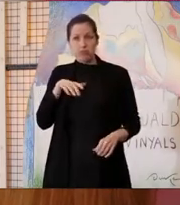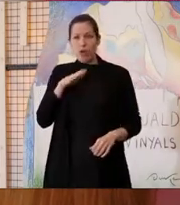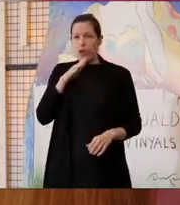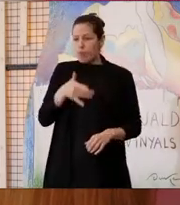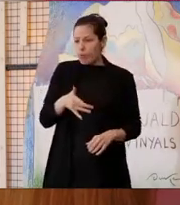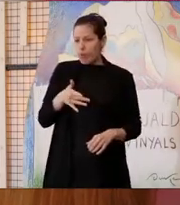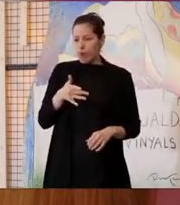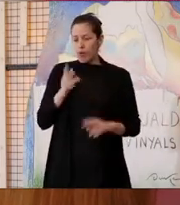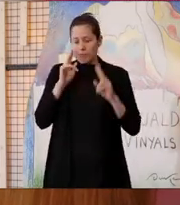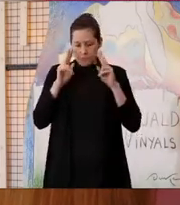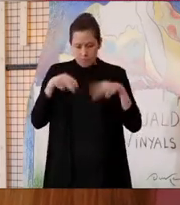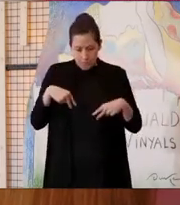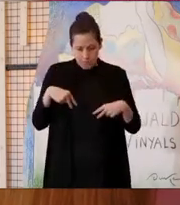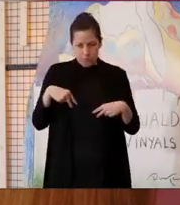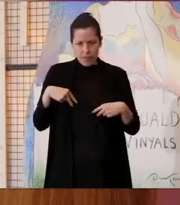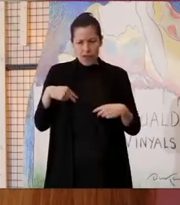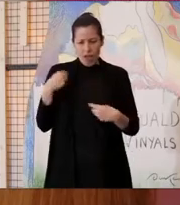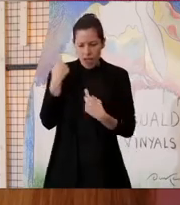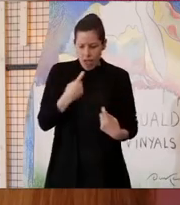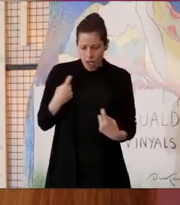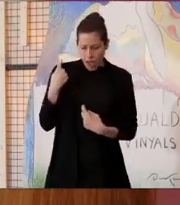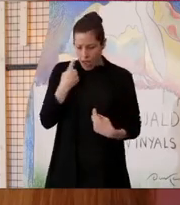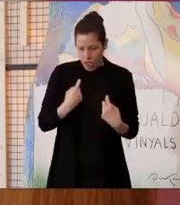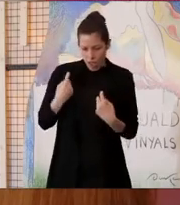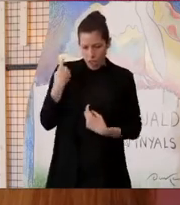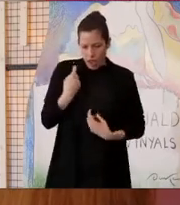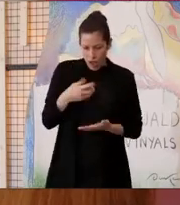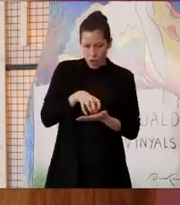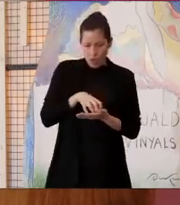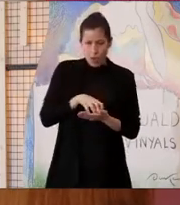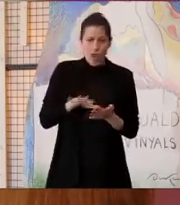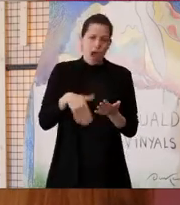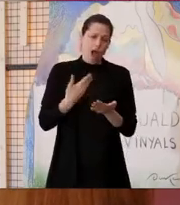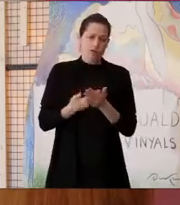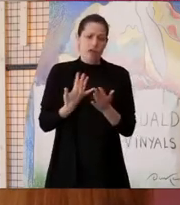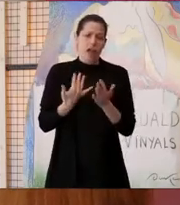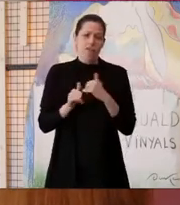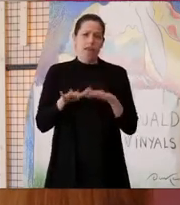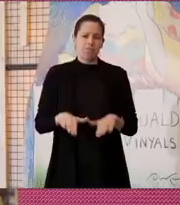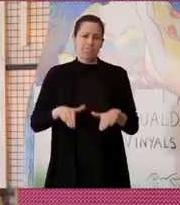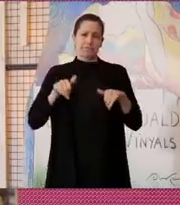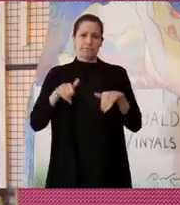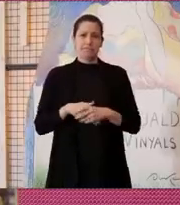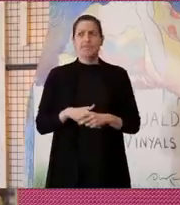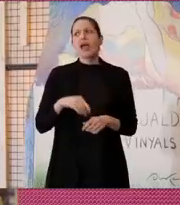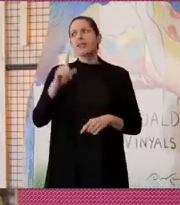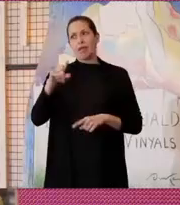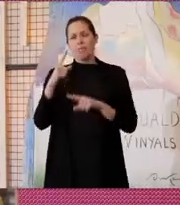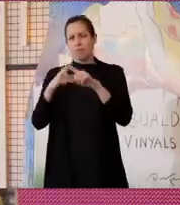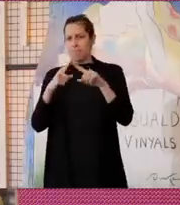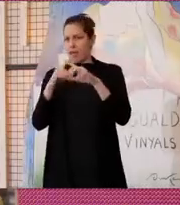a sí misma hasta que llega un momento en el que y ahí los medios de comunicación tenéis mucha